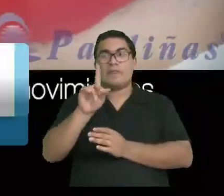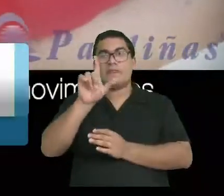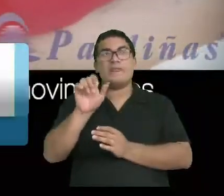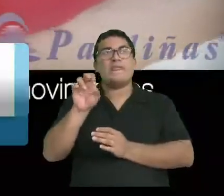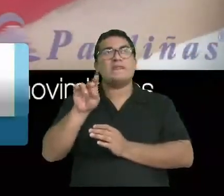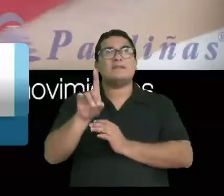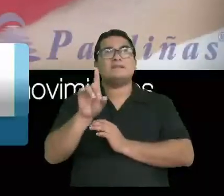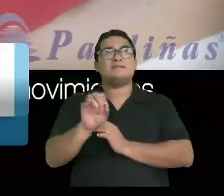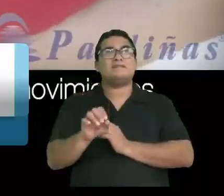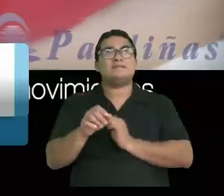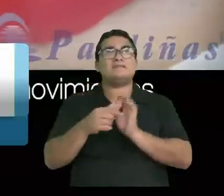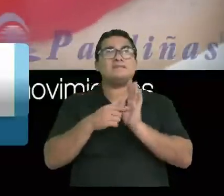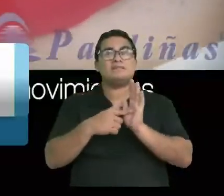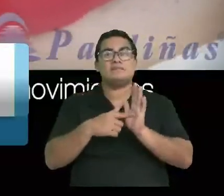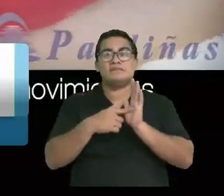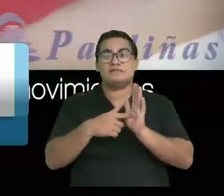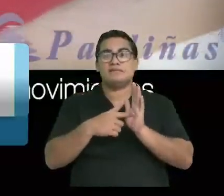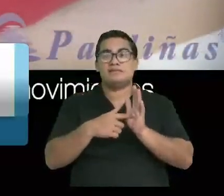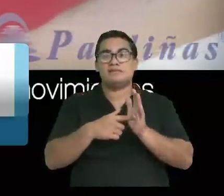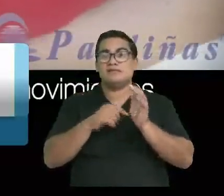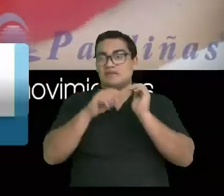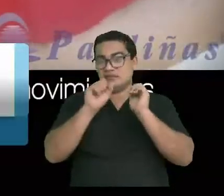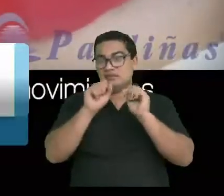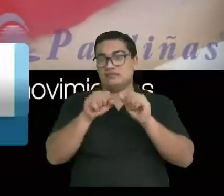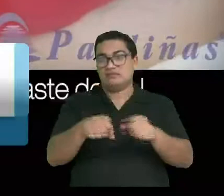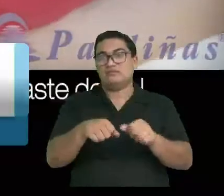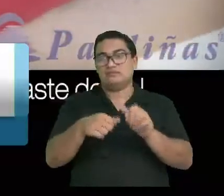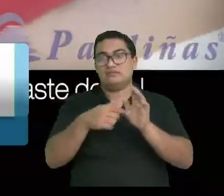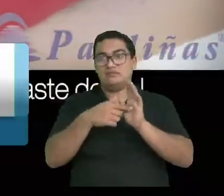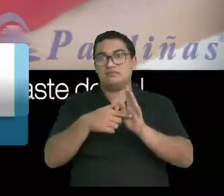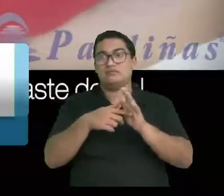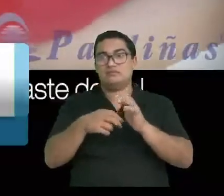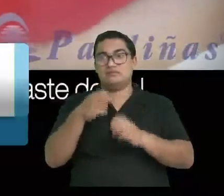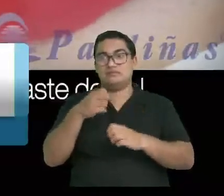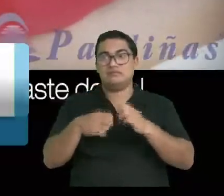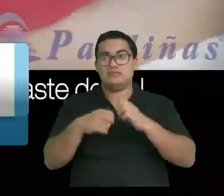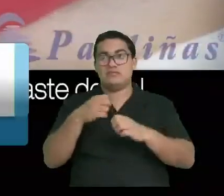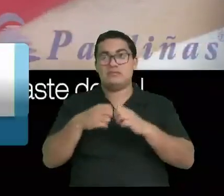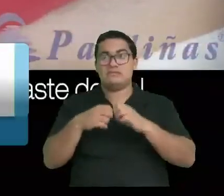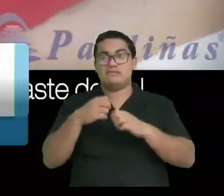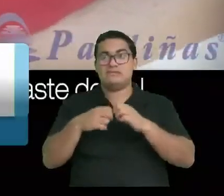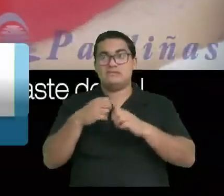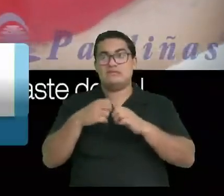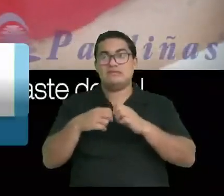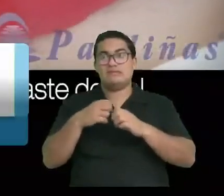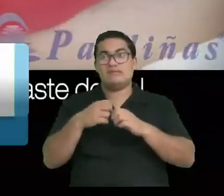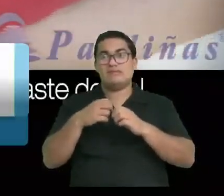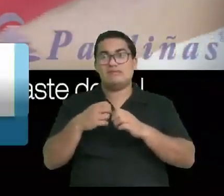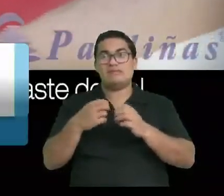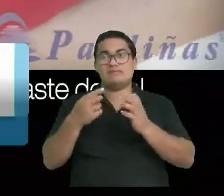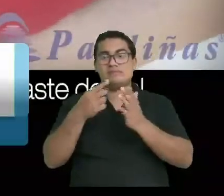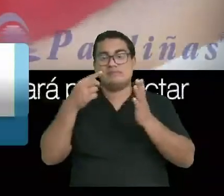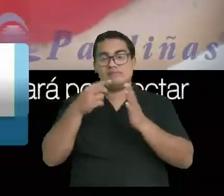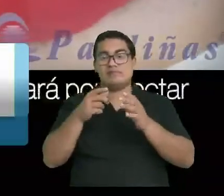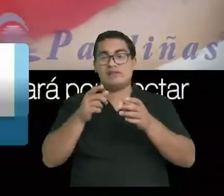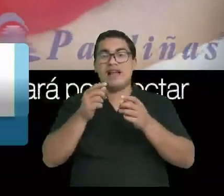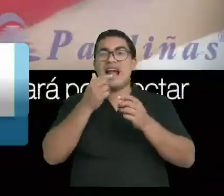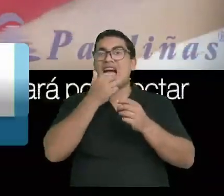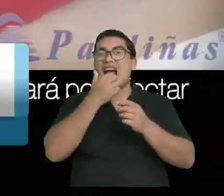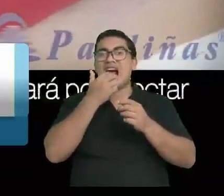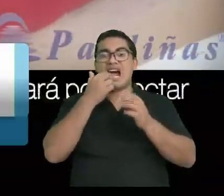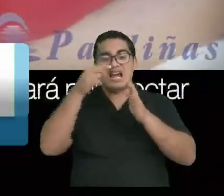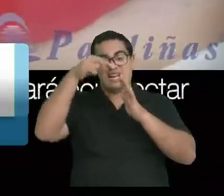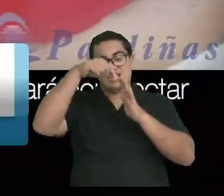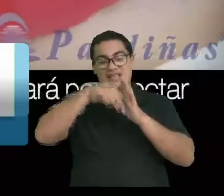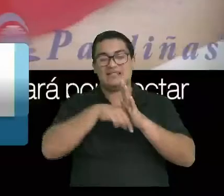dentales, incluso llegando a exponer la cavidad pulpar, que es la parte interna, centro del